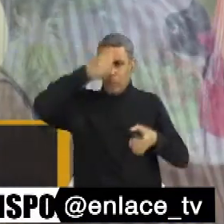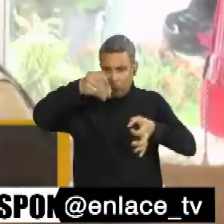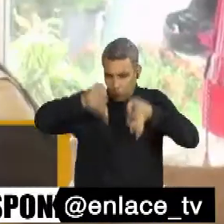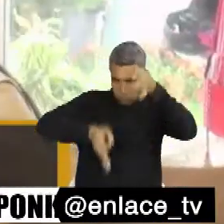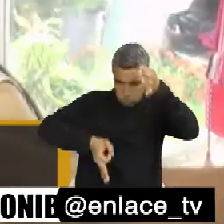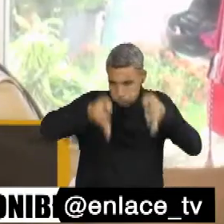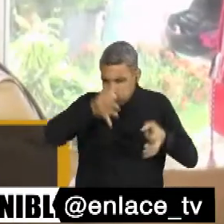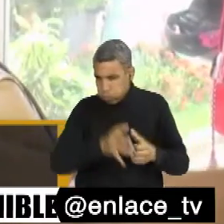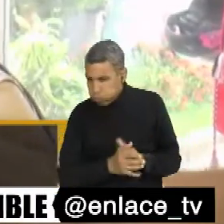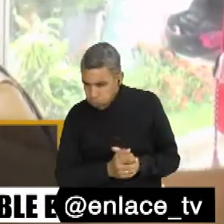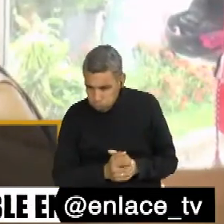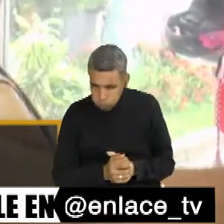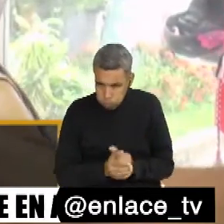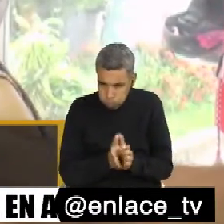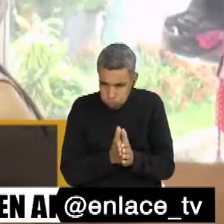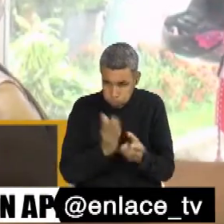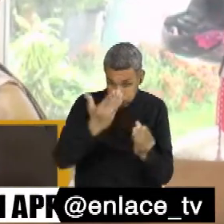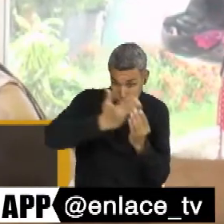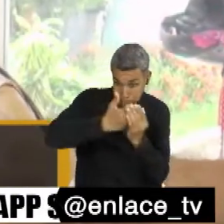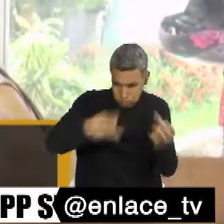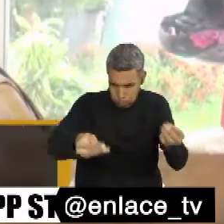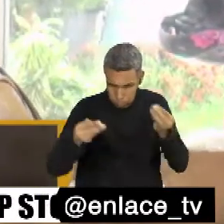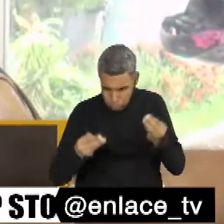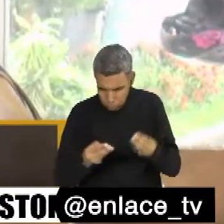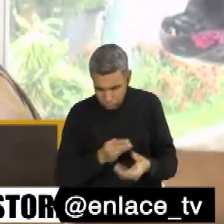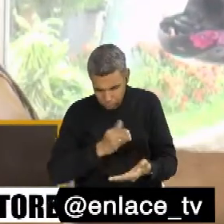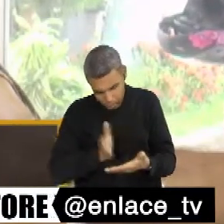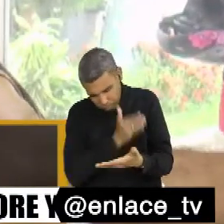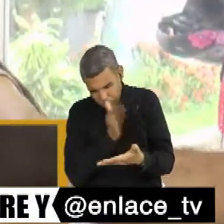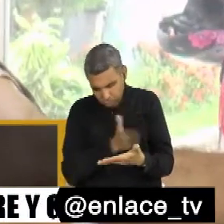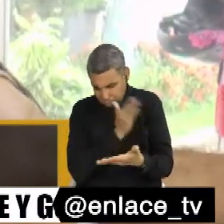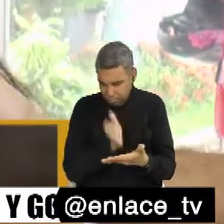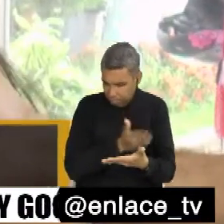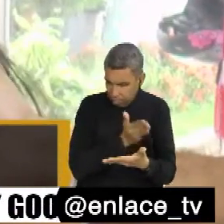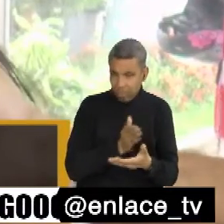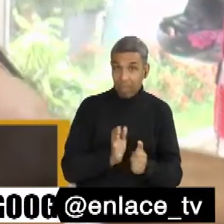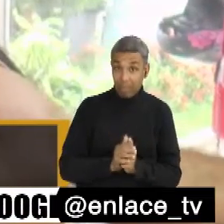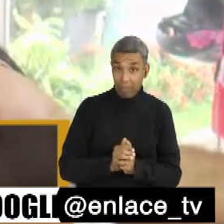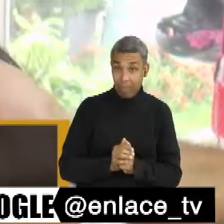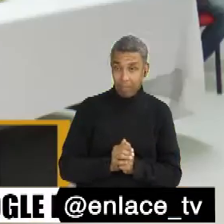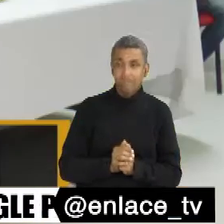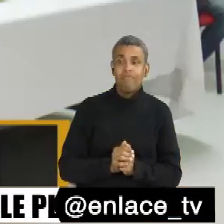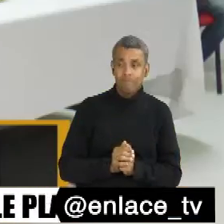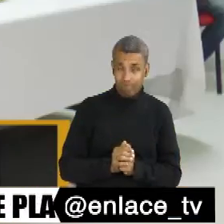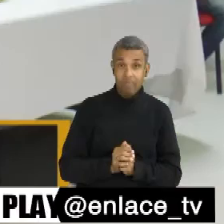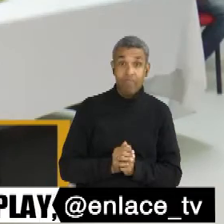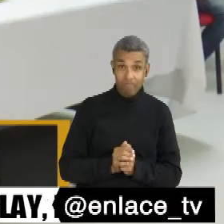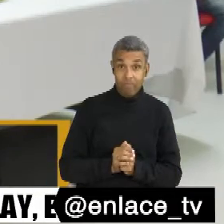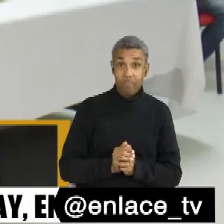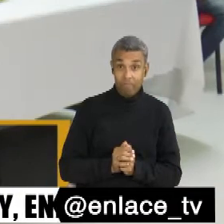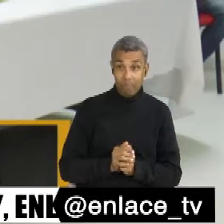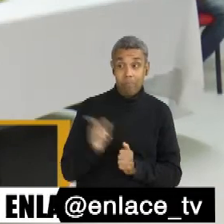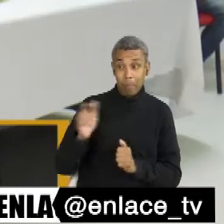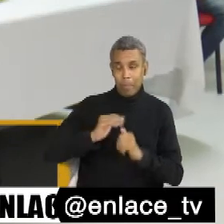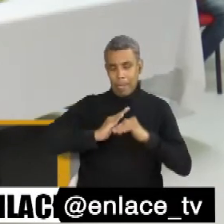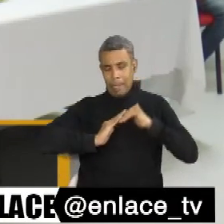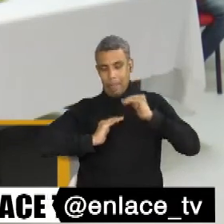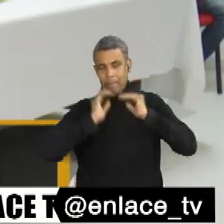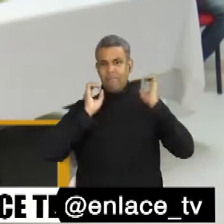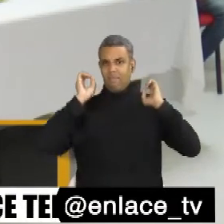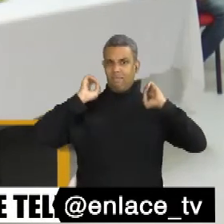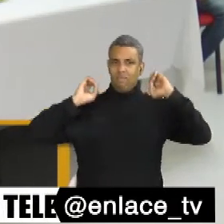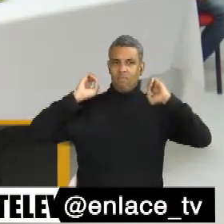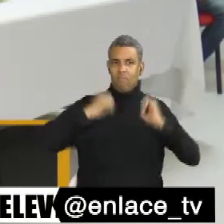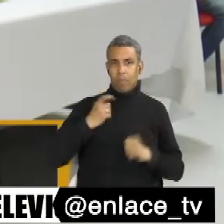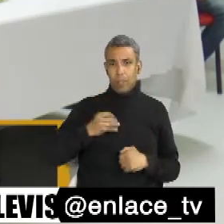aportar todo el proceso, todas las pruebas, en donde indiscutiblemente se demuestra la inocencia. Claudia Andrade dijo